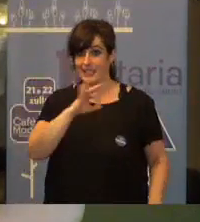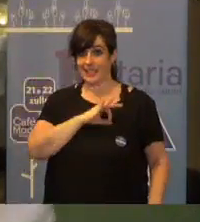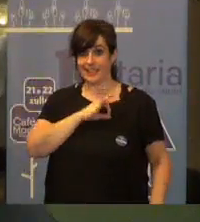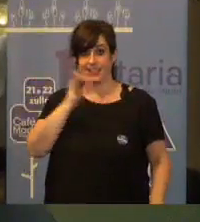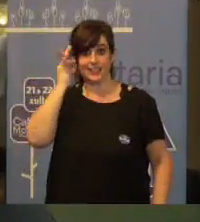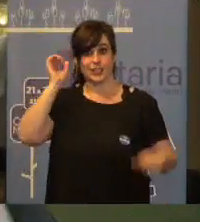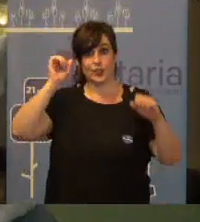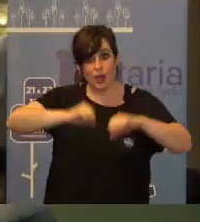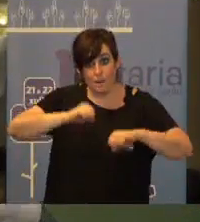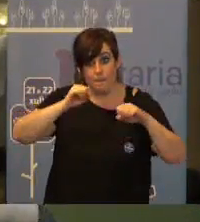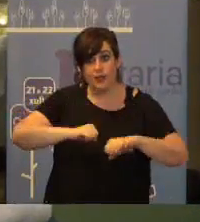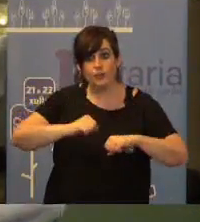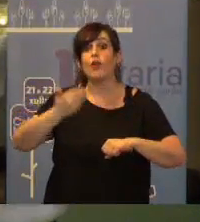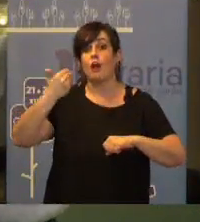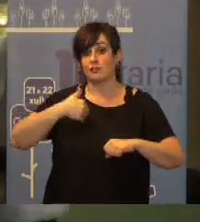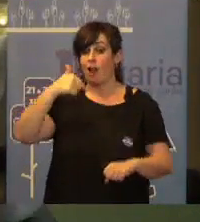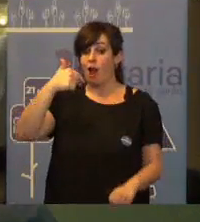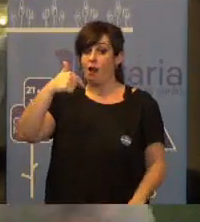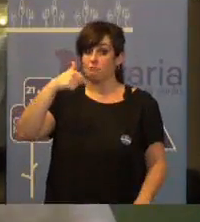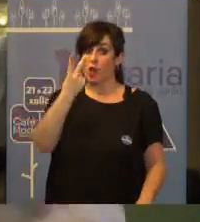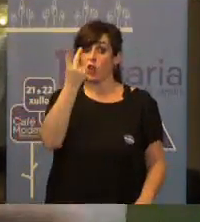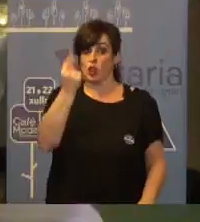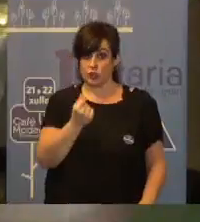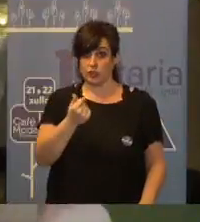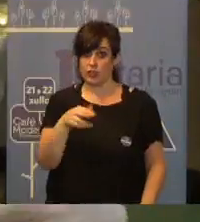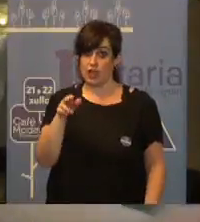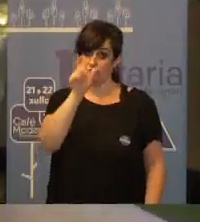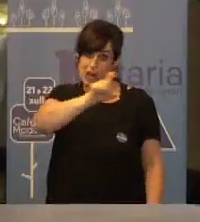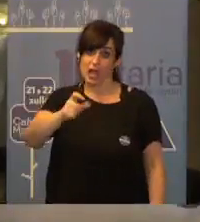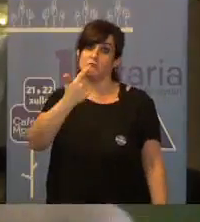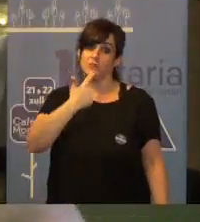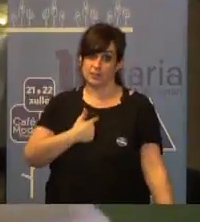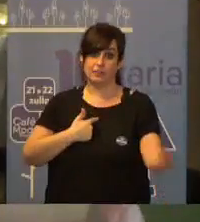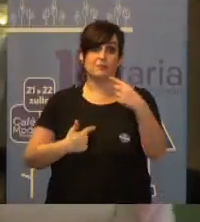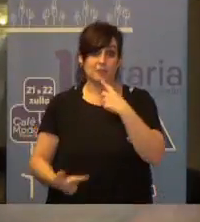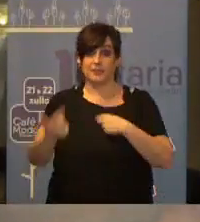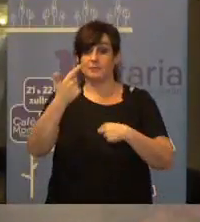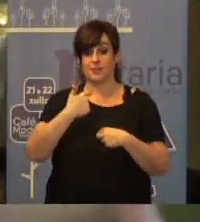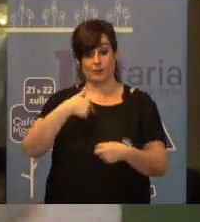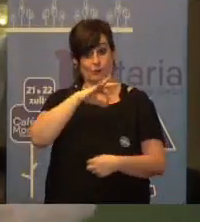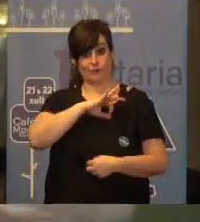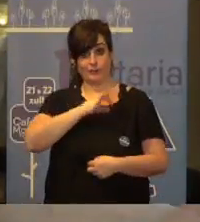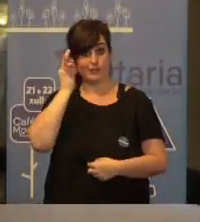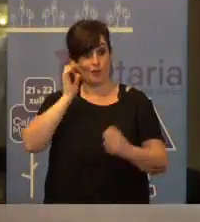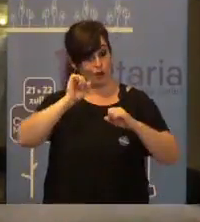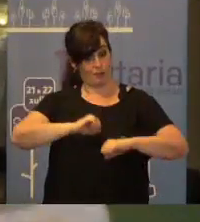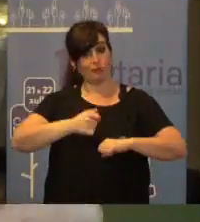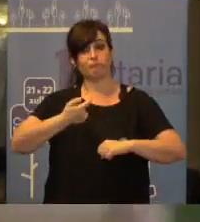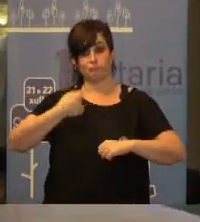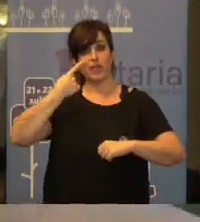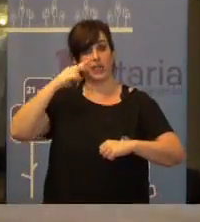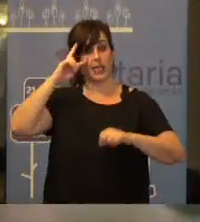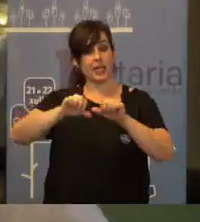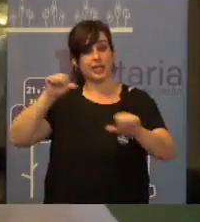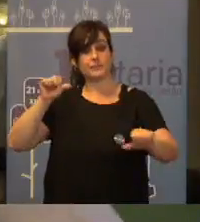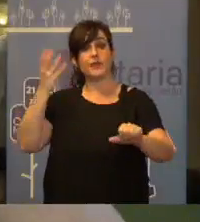me recordou varias veces ao largo destes 2 días, non? E como señora maior que son, pois teño moita experiencia, máis